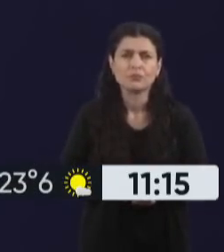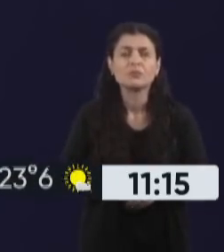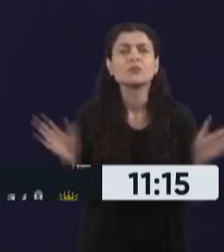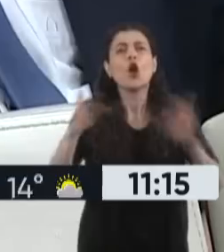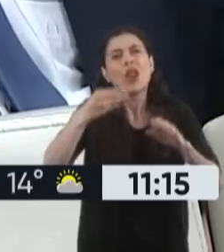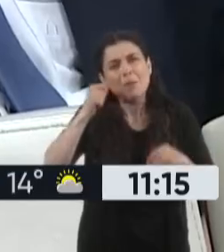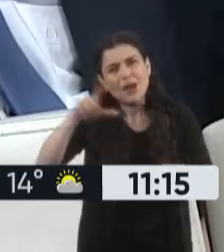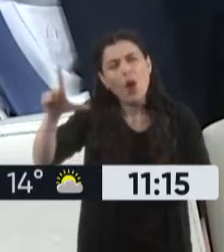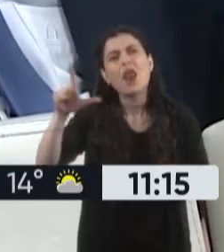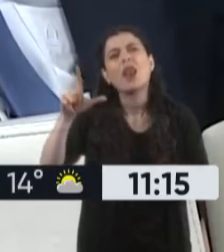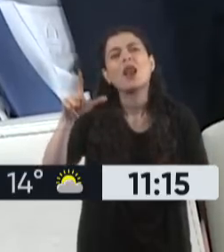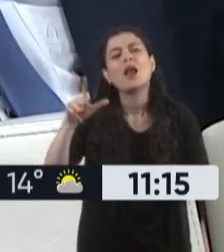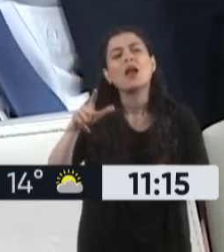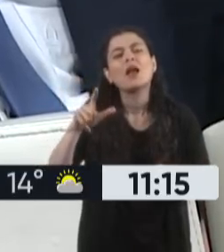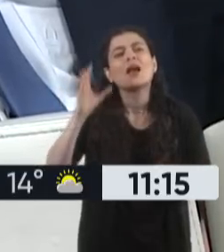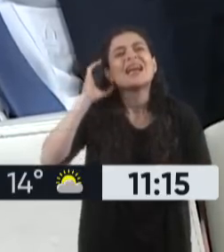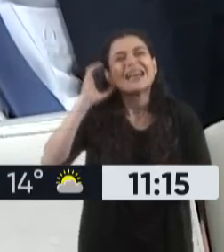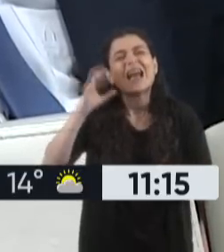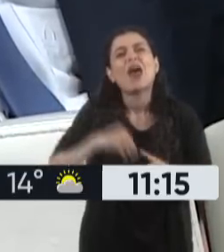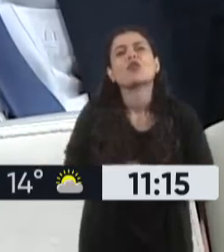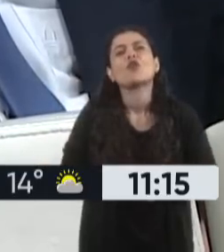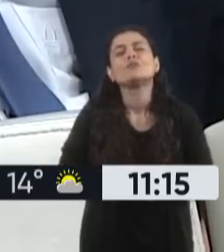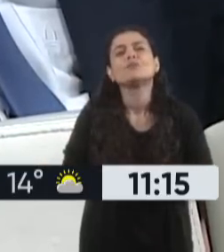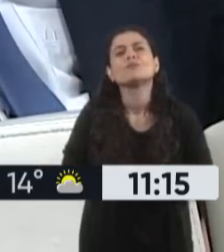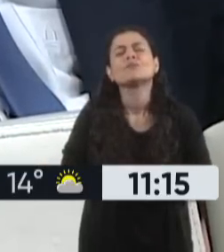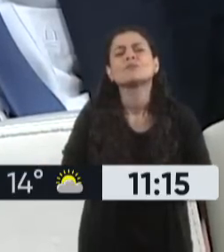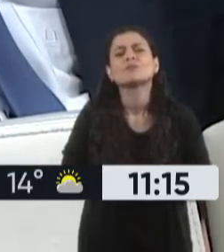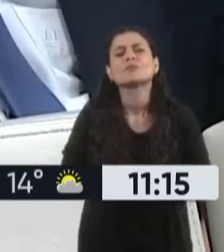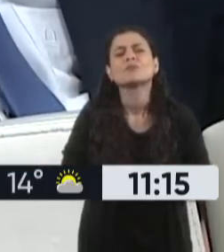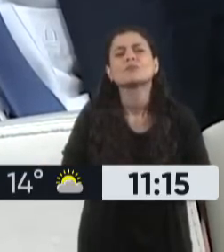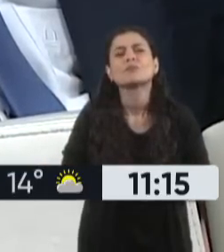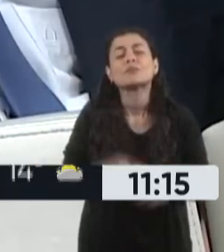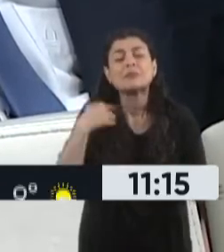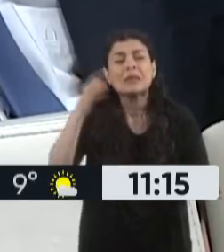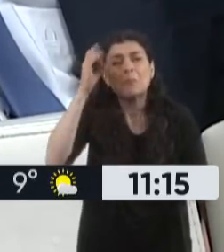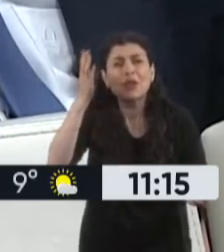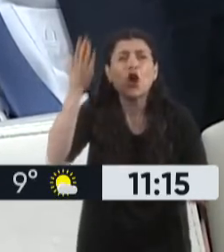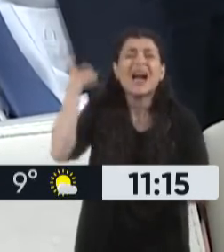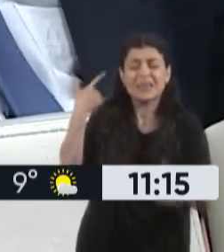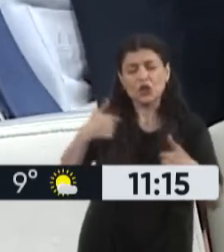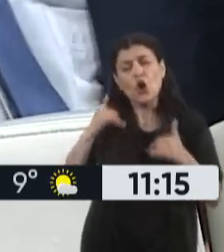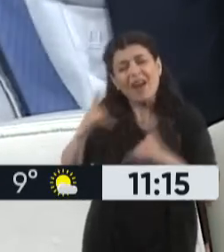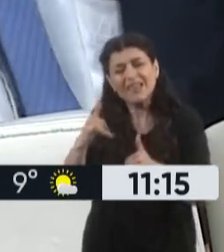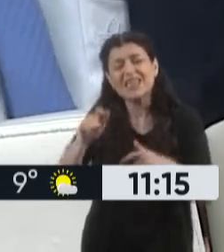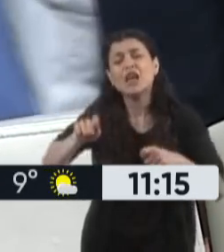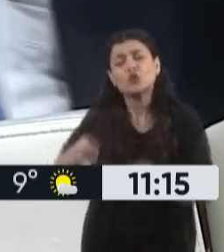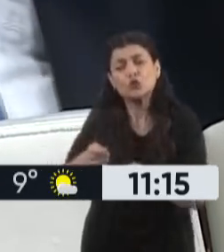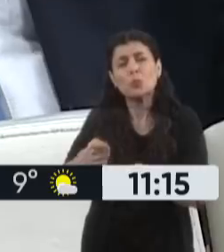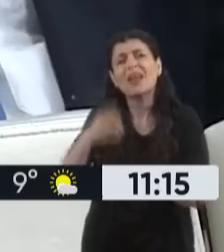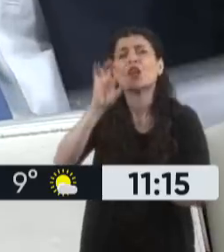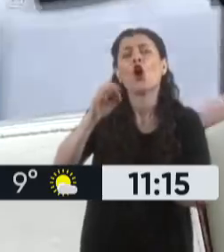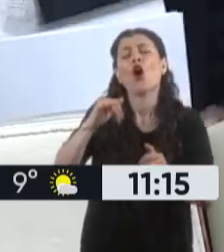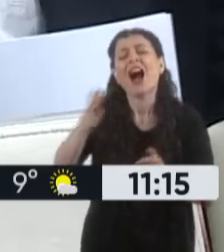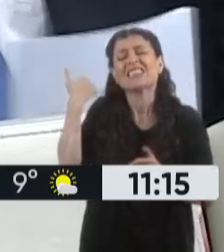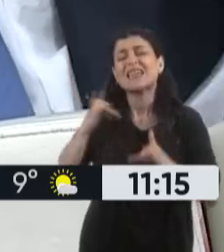Hola Manuel, buen día. Hola, ¿Cómo te va? ¿cómo Martín andás? Fernández para Radio de la Ciudad. Bien. Perdón que ayer te dije que hoy no había conferencia, que si había vía la tarde. Te volví un